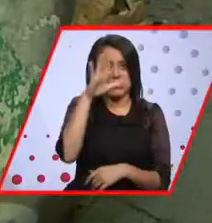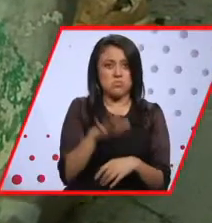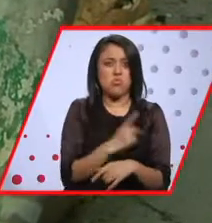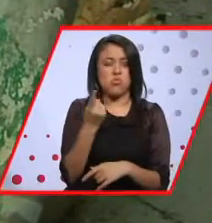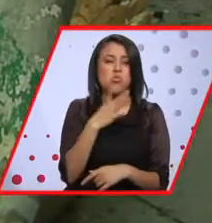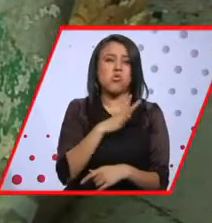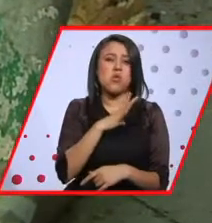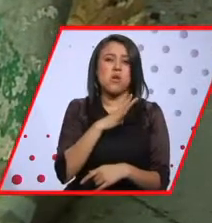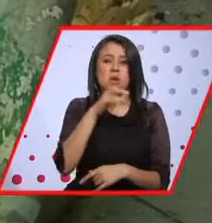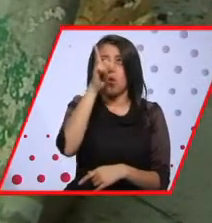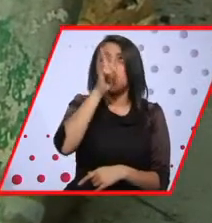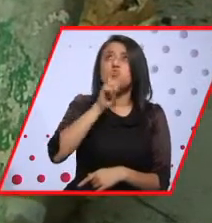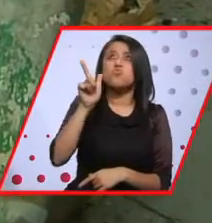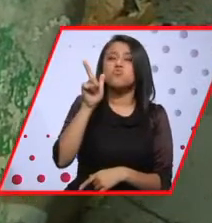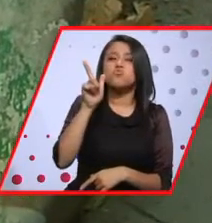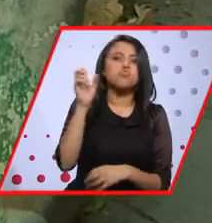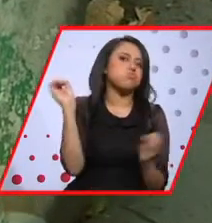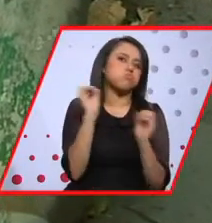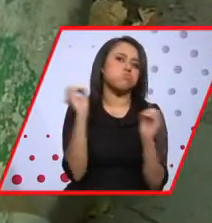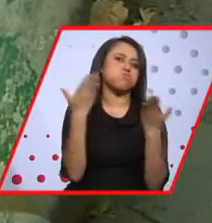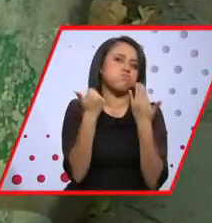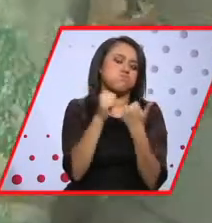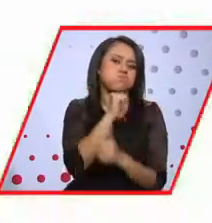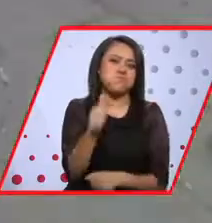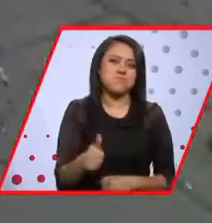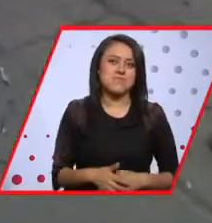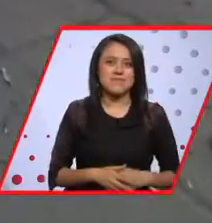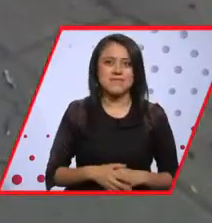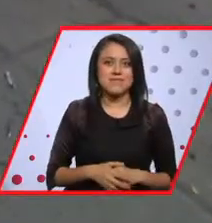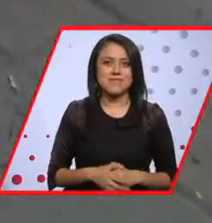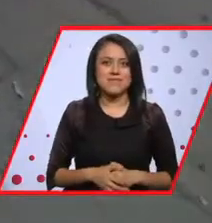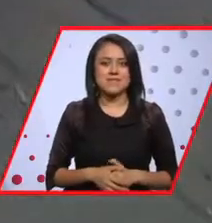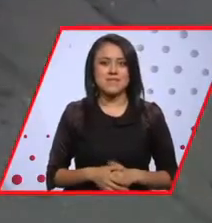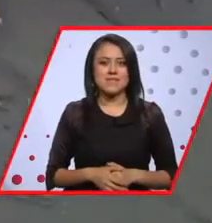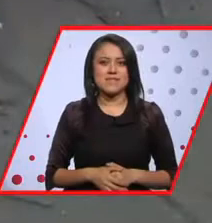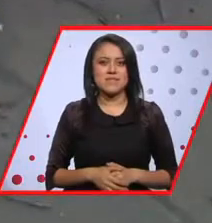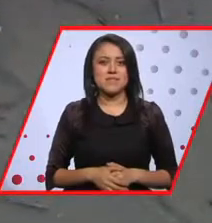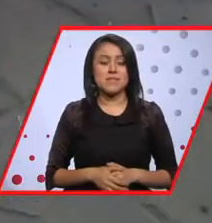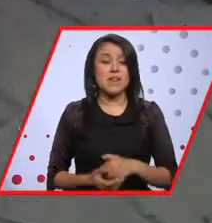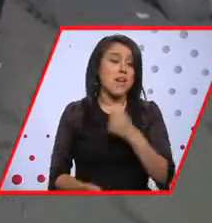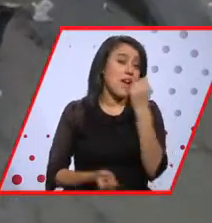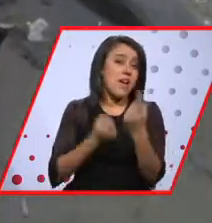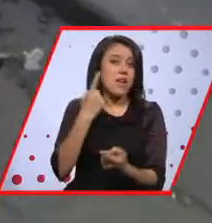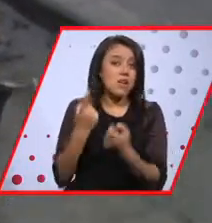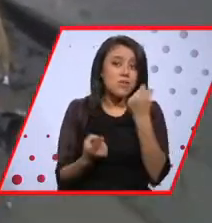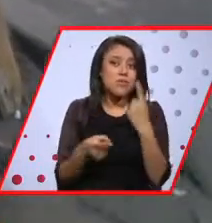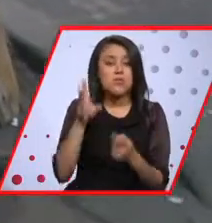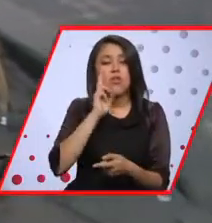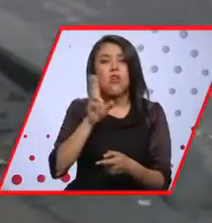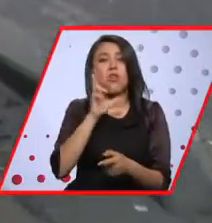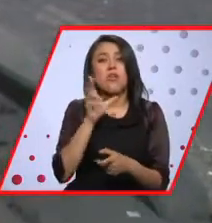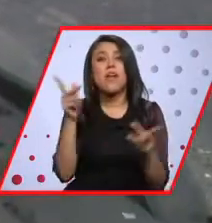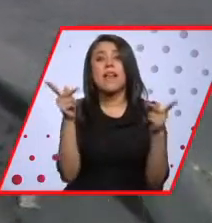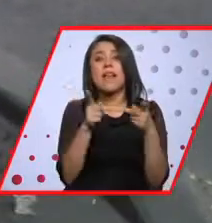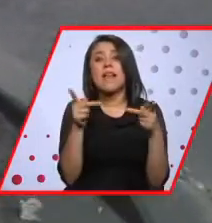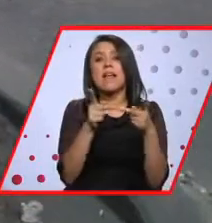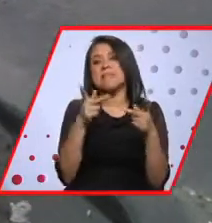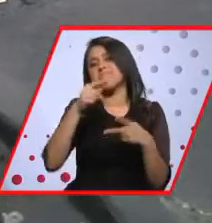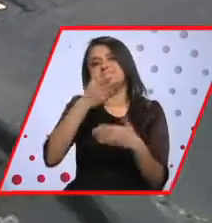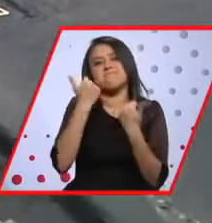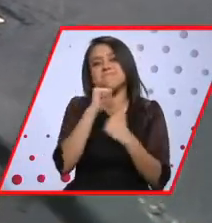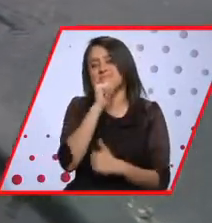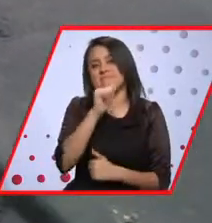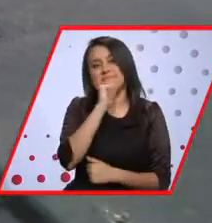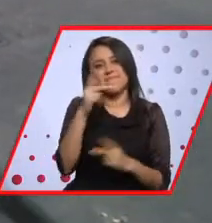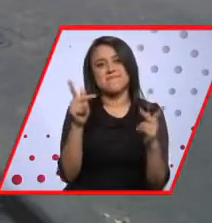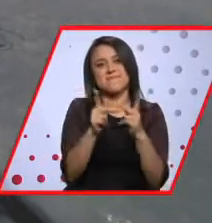poste de alumbrado público no existe. Ay, a ver si de casualidad estaba la placa. Pues, ¿cómo ve, jefe? No